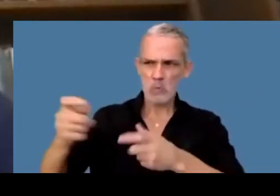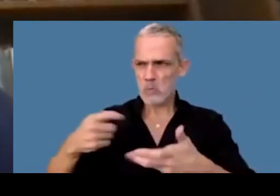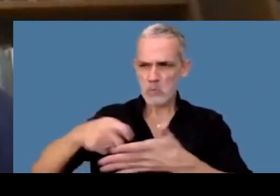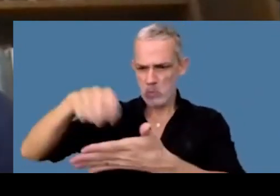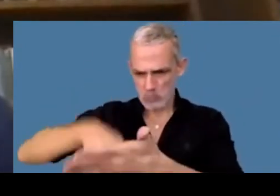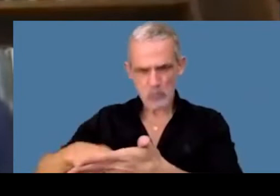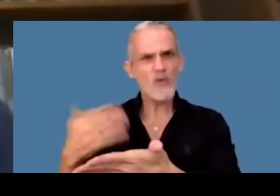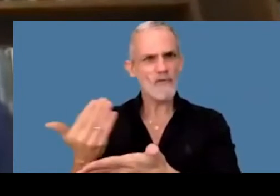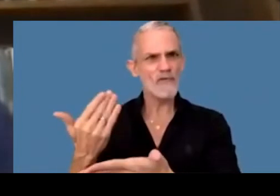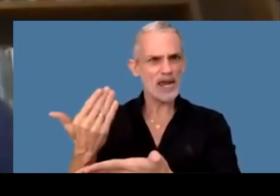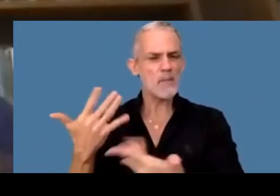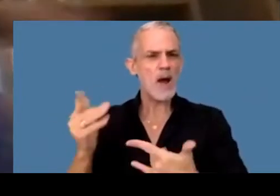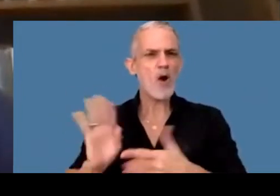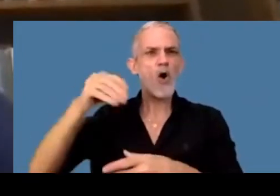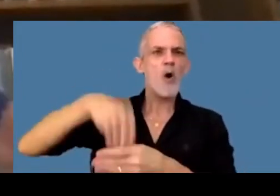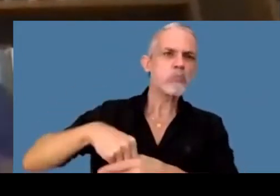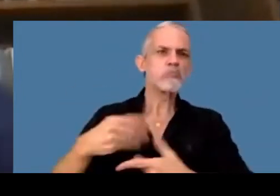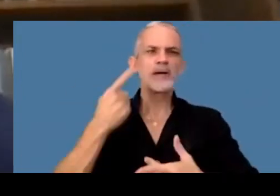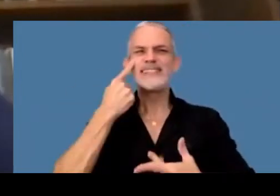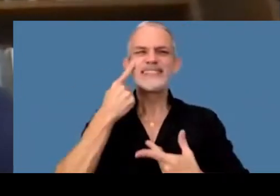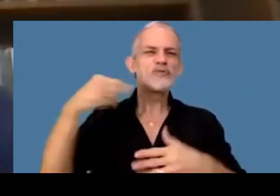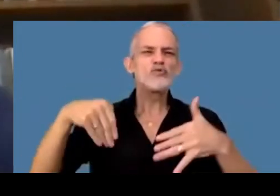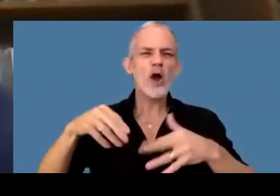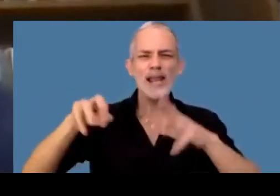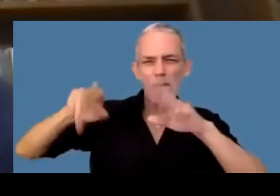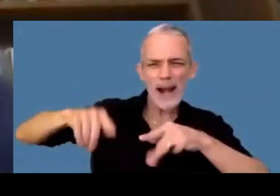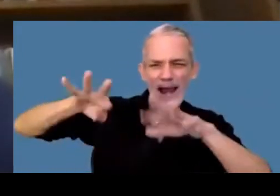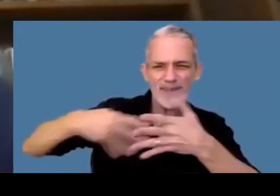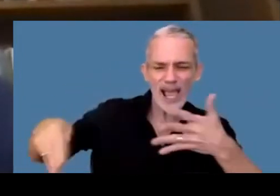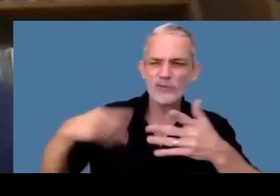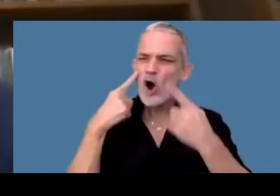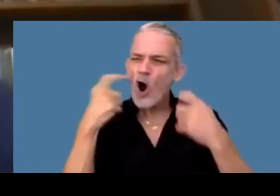poder participar en instituciones de planificación y control,